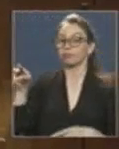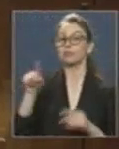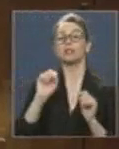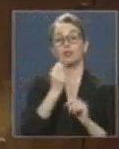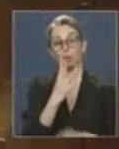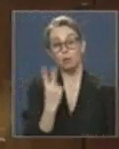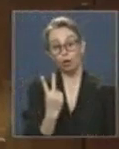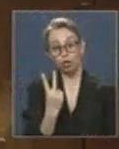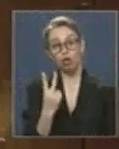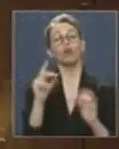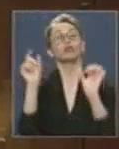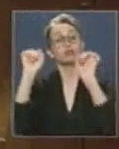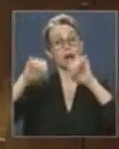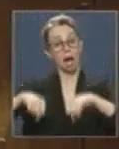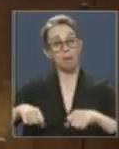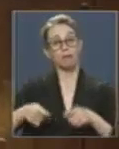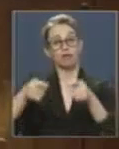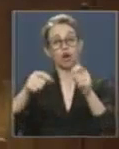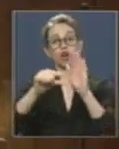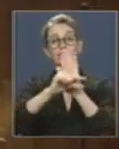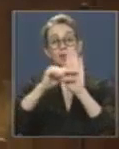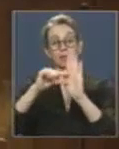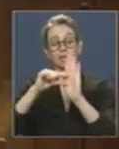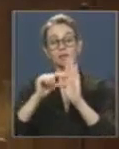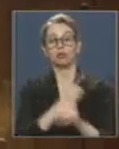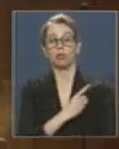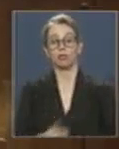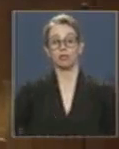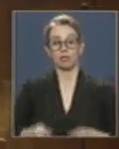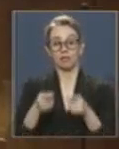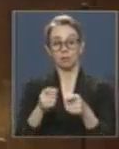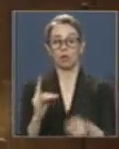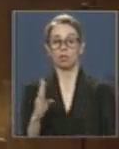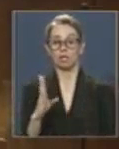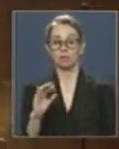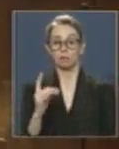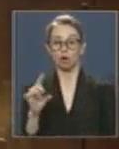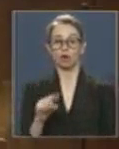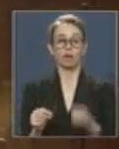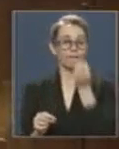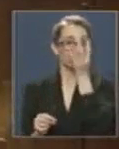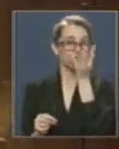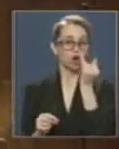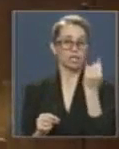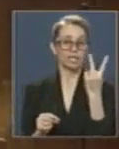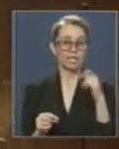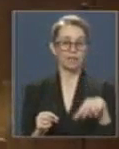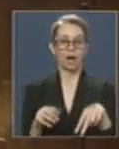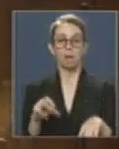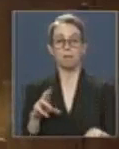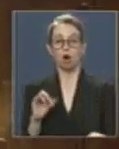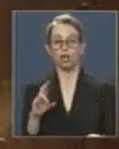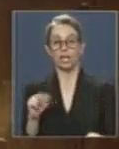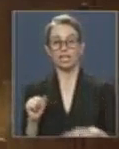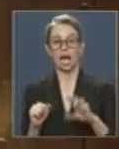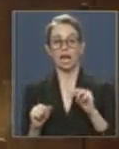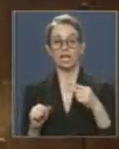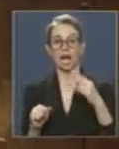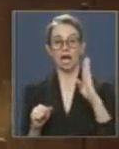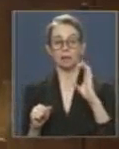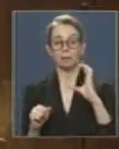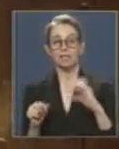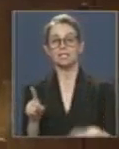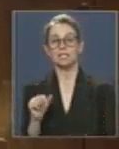fue aprobado junto a una indicación presentada por los diputados señores Desbordes, Flores Iván, Moreira, Rajeb,